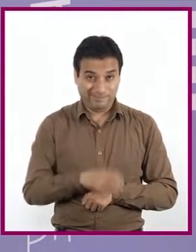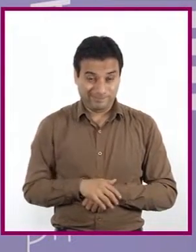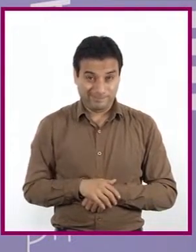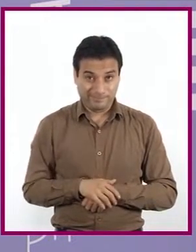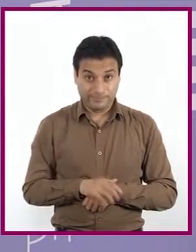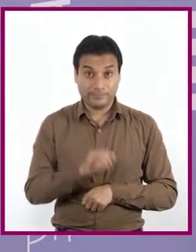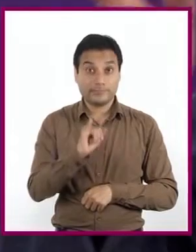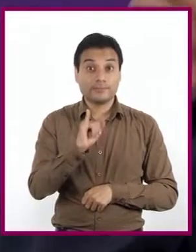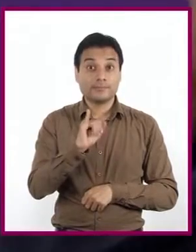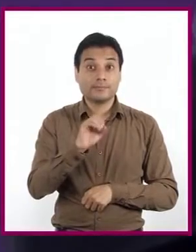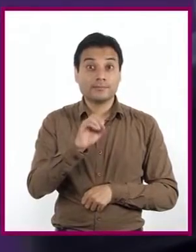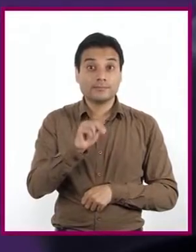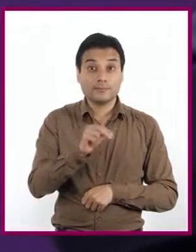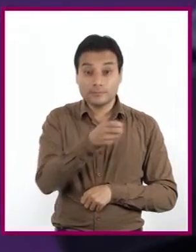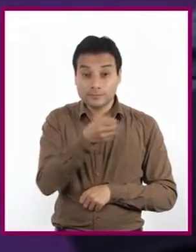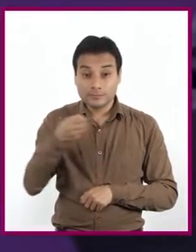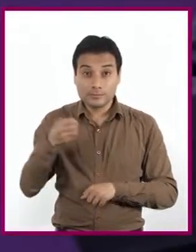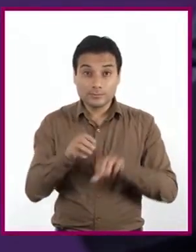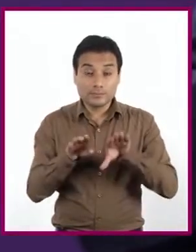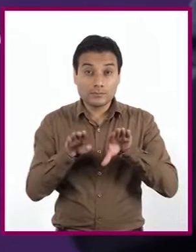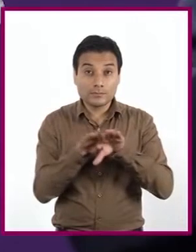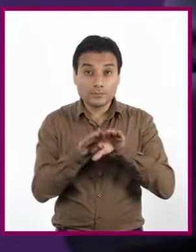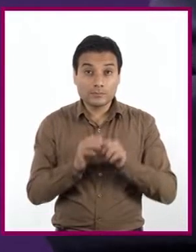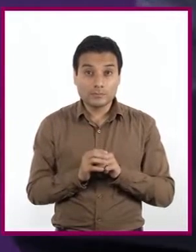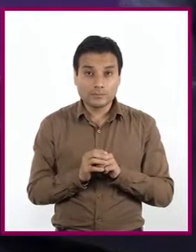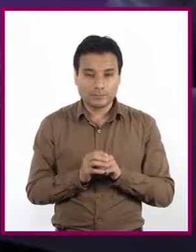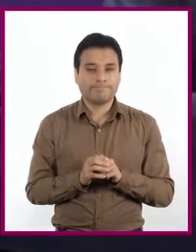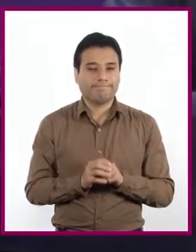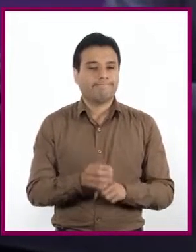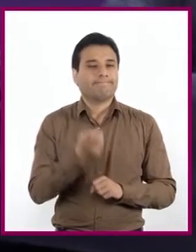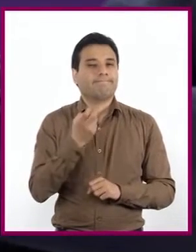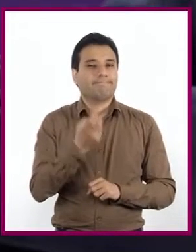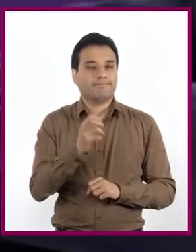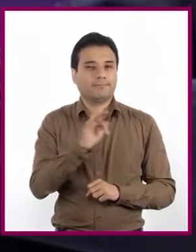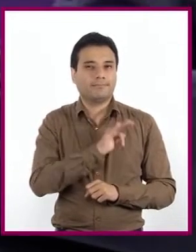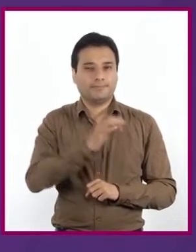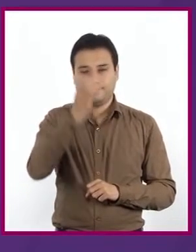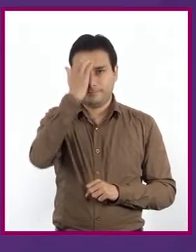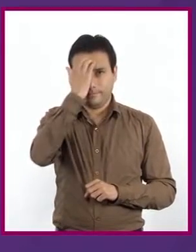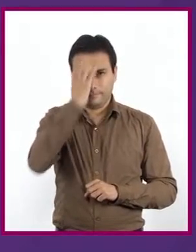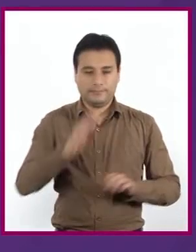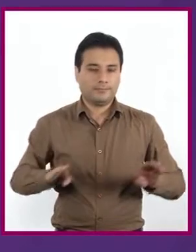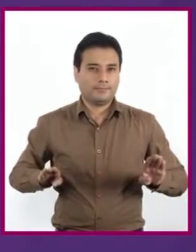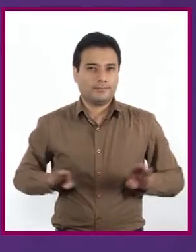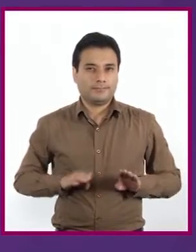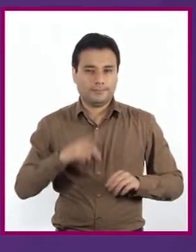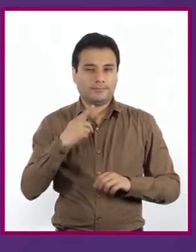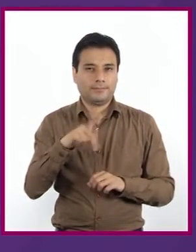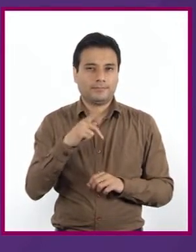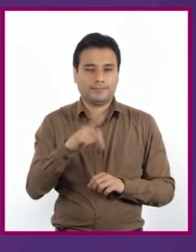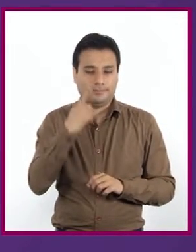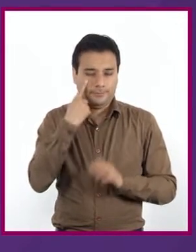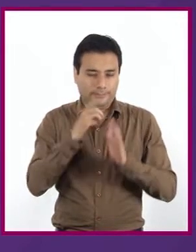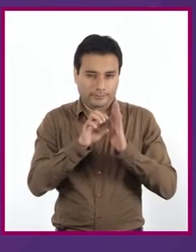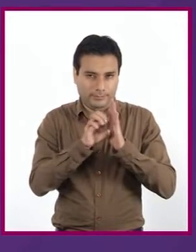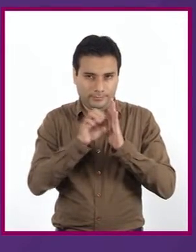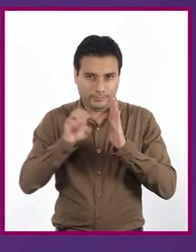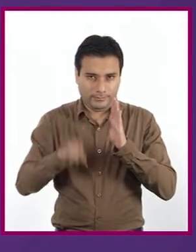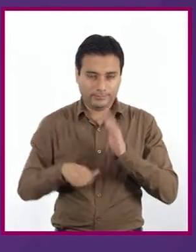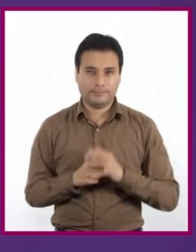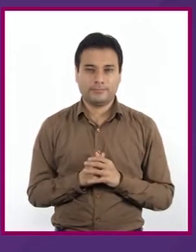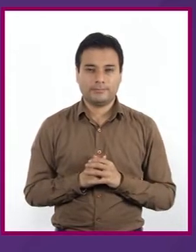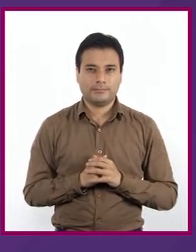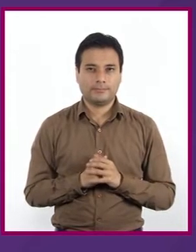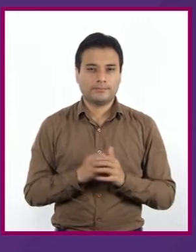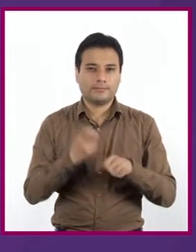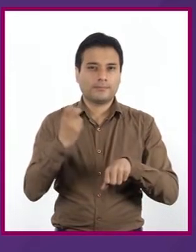estén acomodados puede determinar las propiedades de los compuestos iónicos. Por ejemplo, son